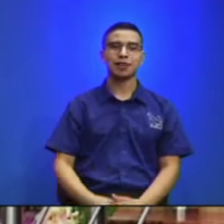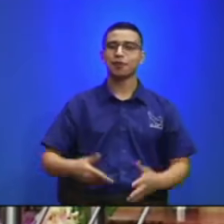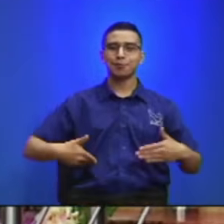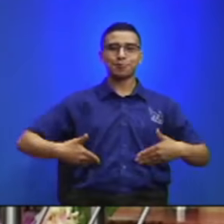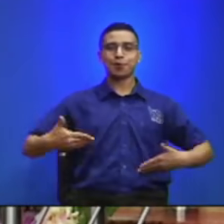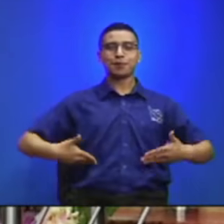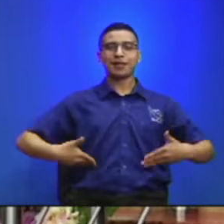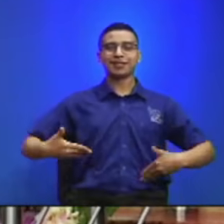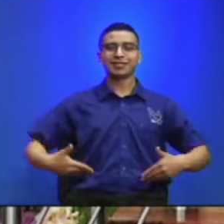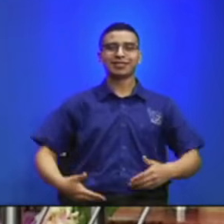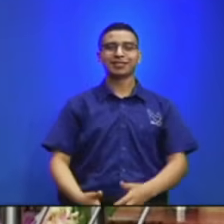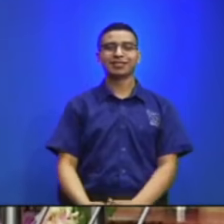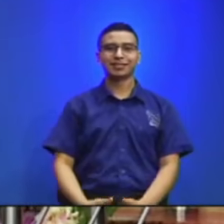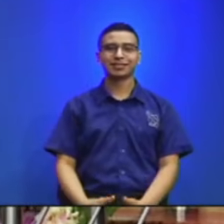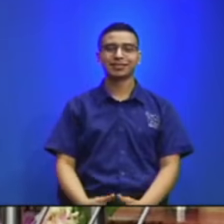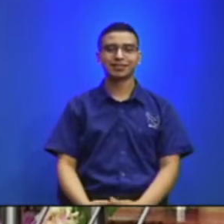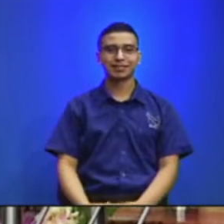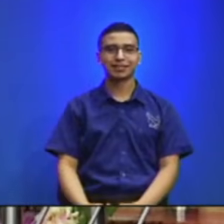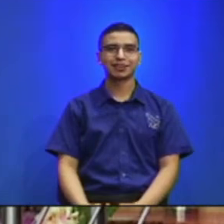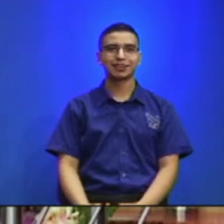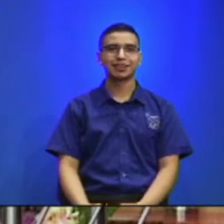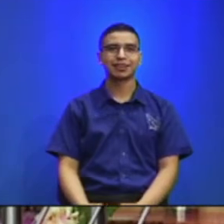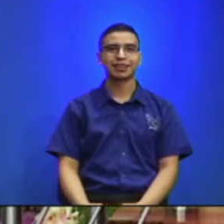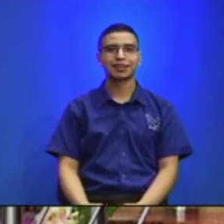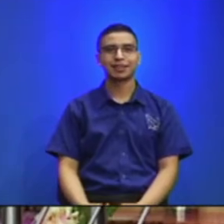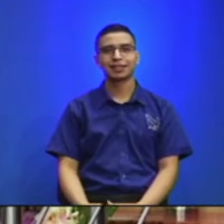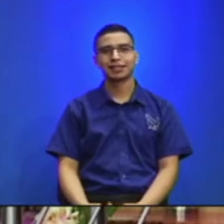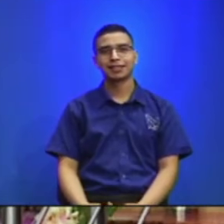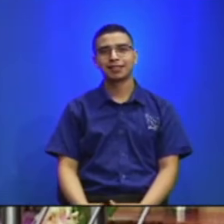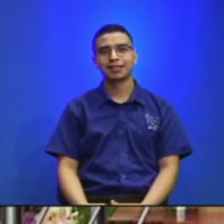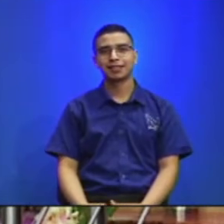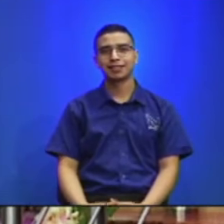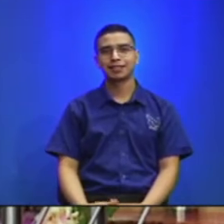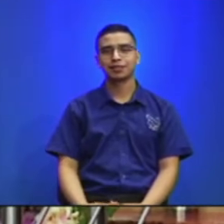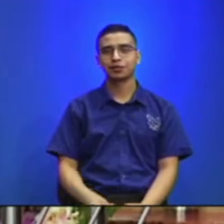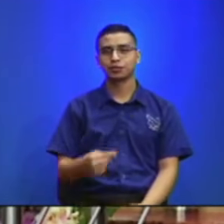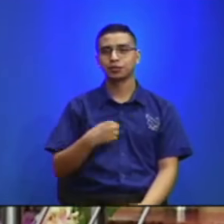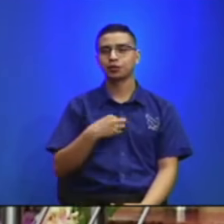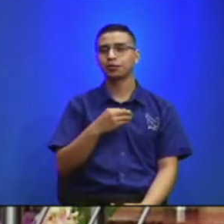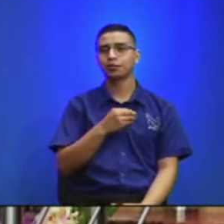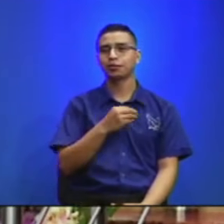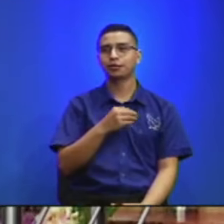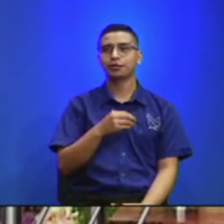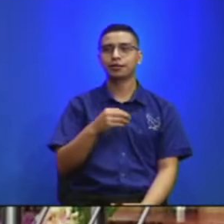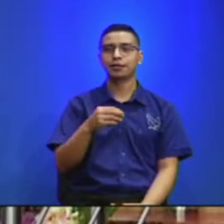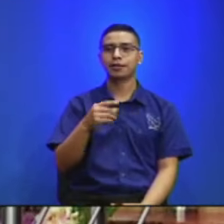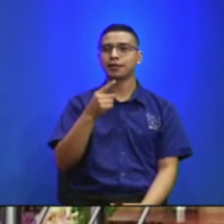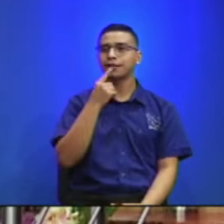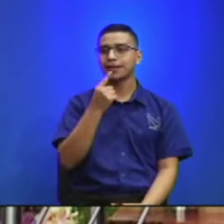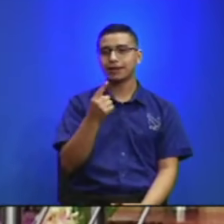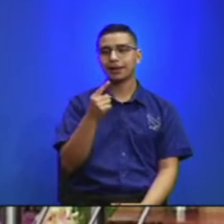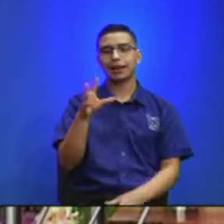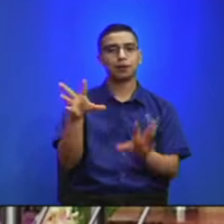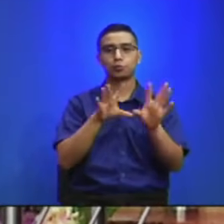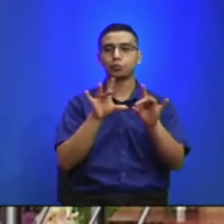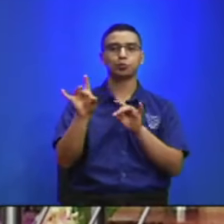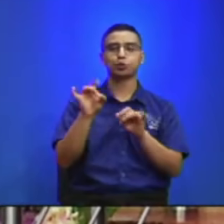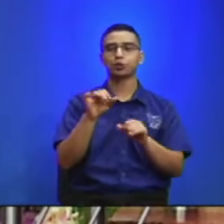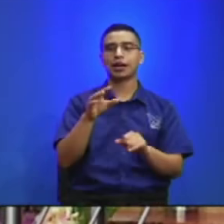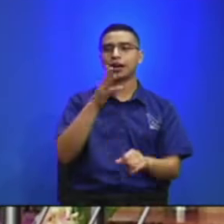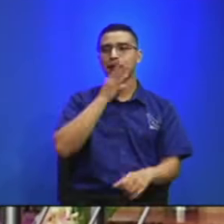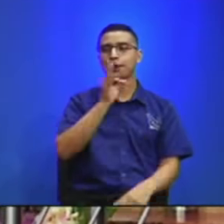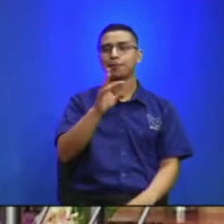y yo le tuviera algunos hermanos hermano por favor eclesiastés capítulo